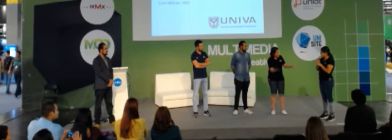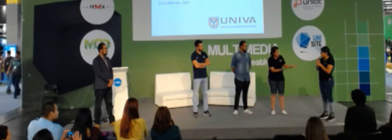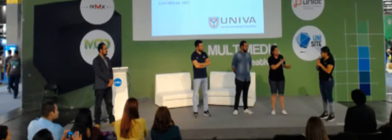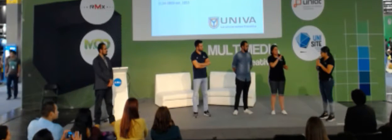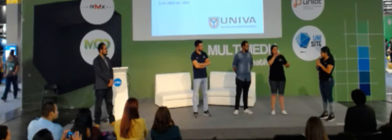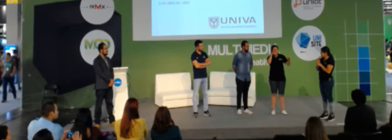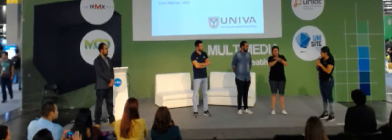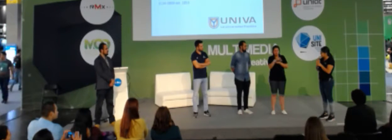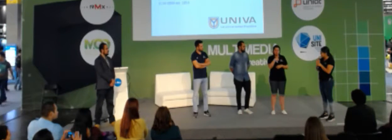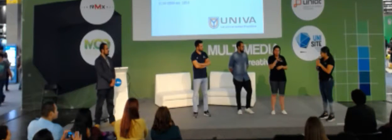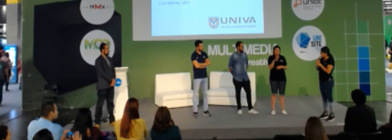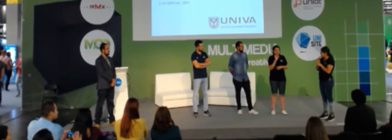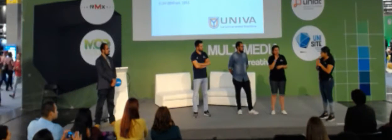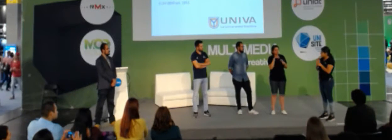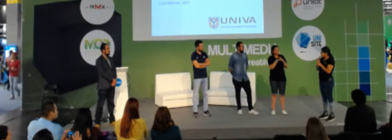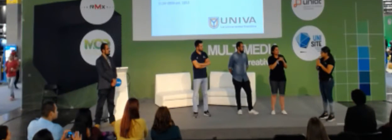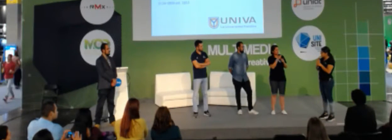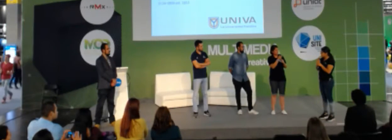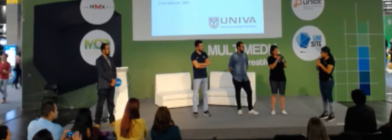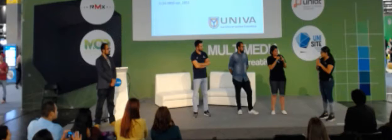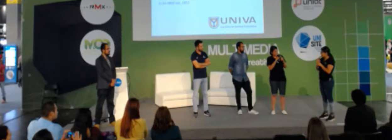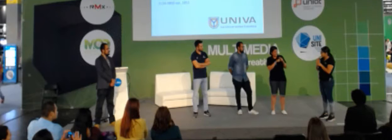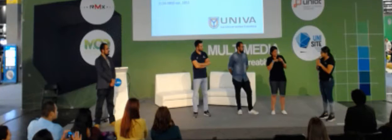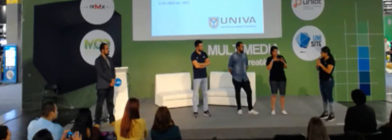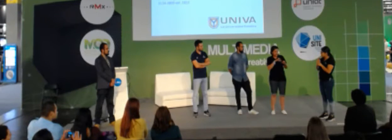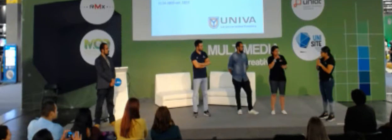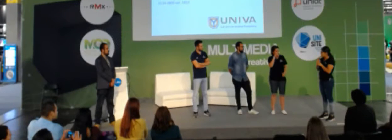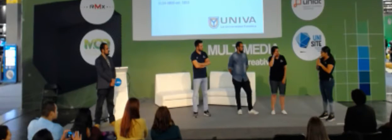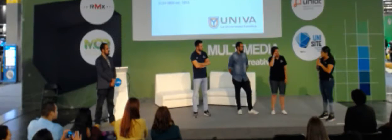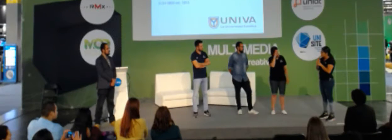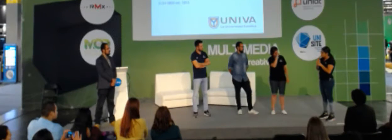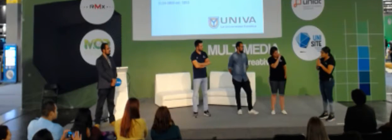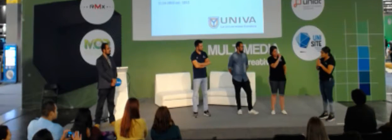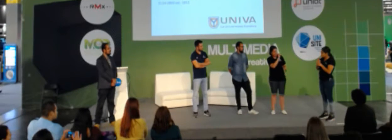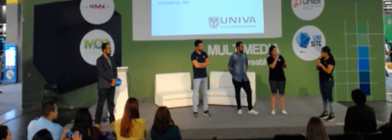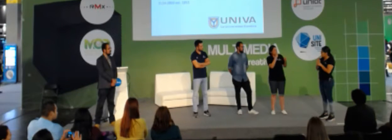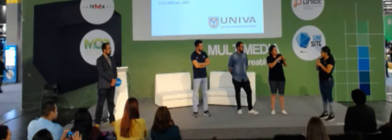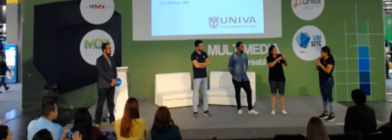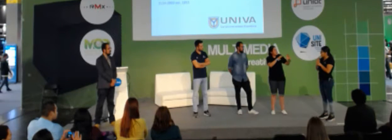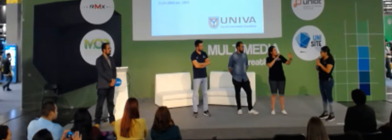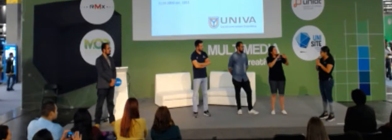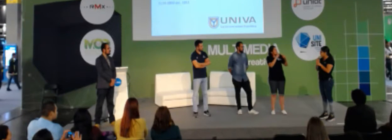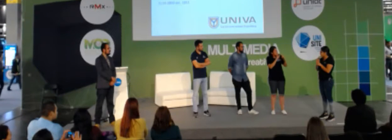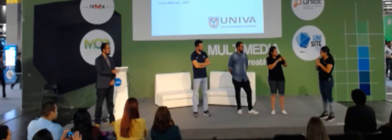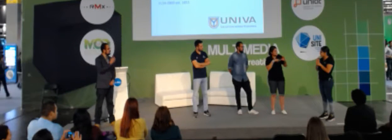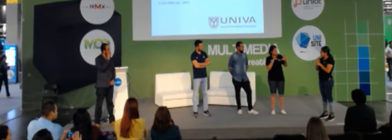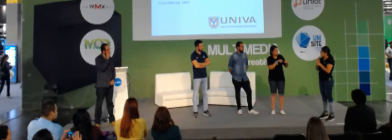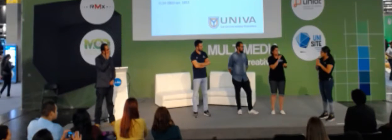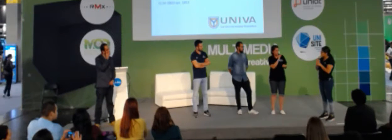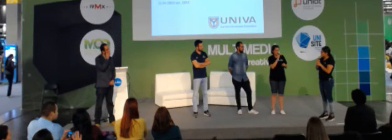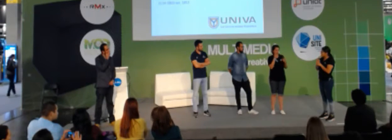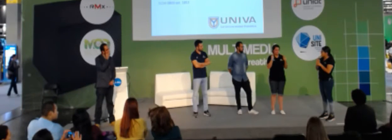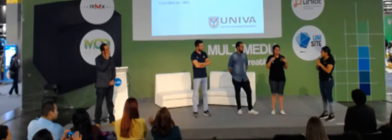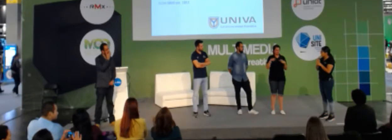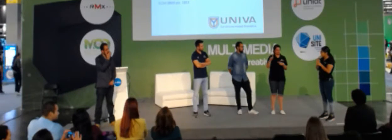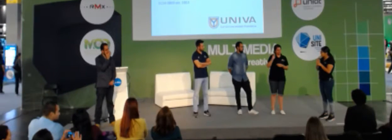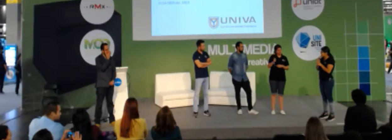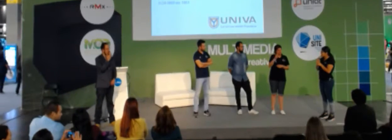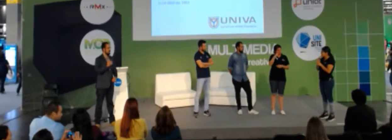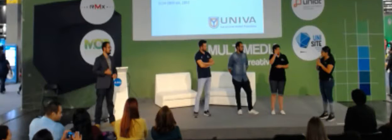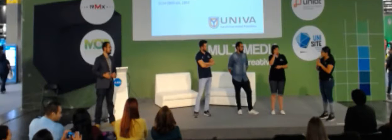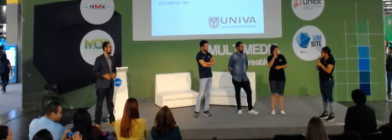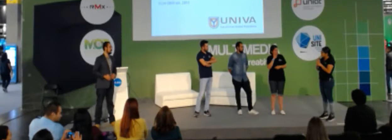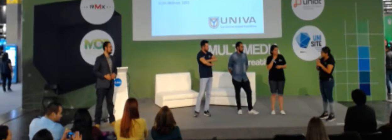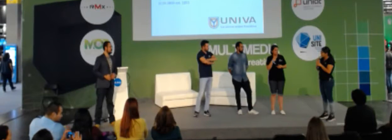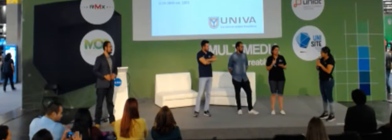de la Universidad de Guadalajara, donde nos dieron el acceso. Fue muy complicado para nosotros, ¿por qué? Porque era difícil